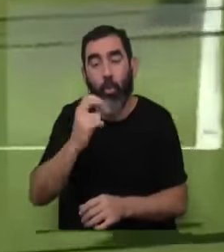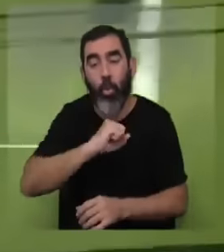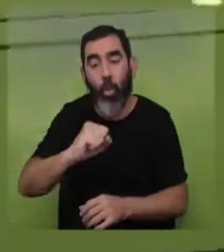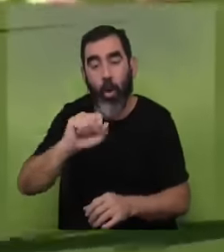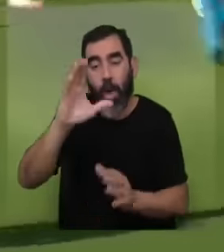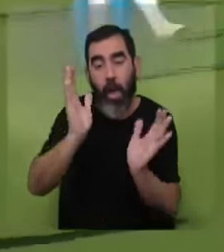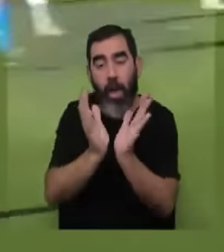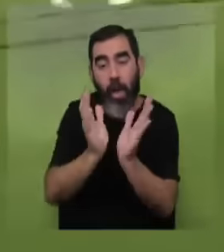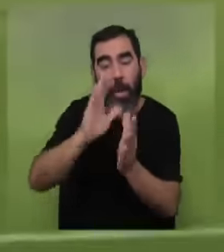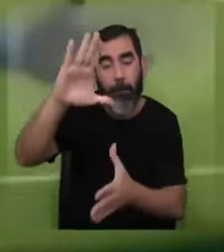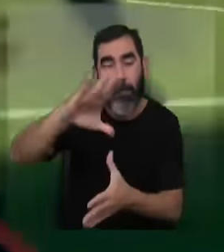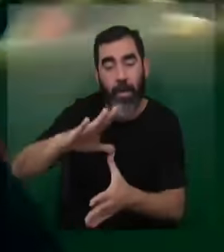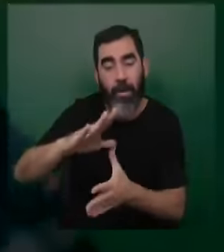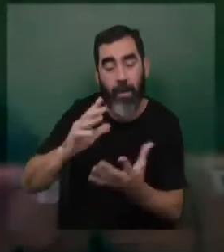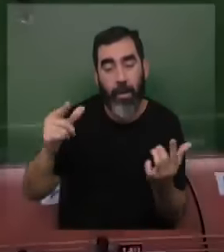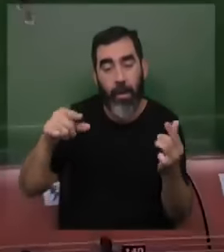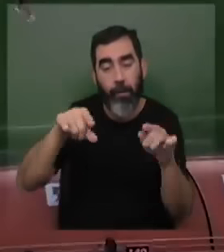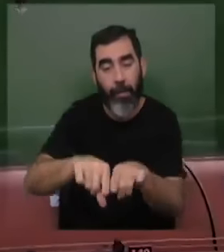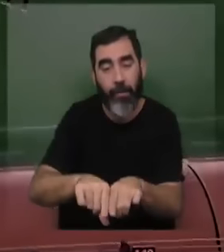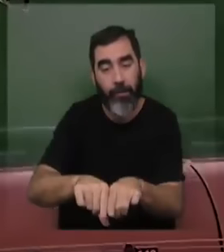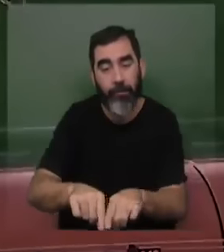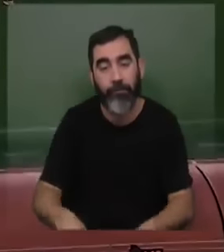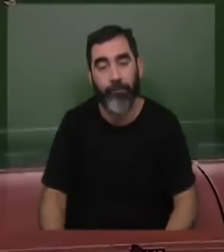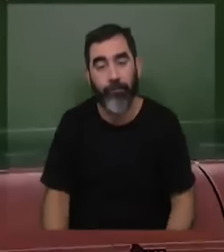América se empataba el